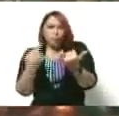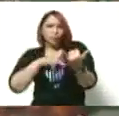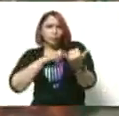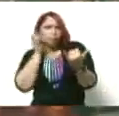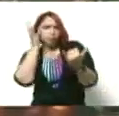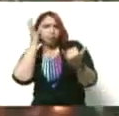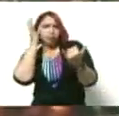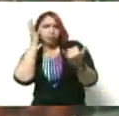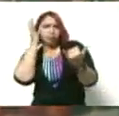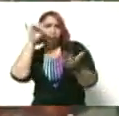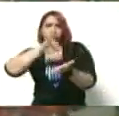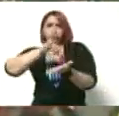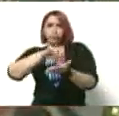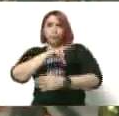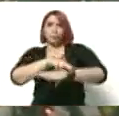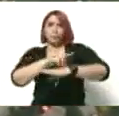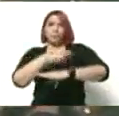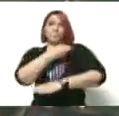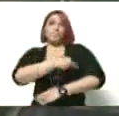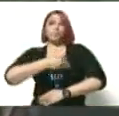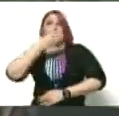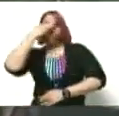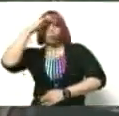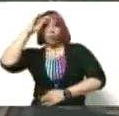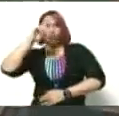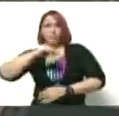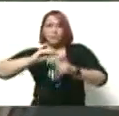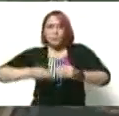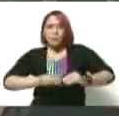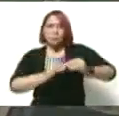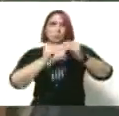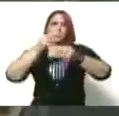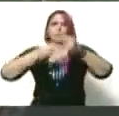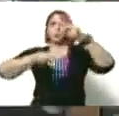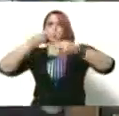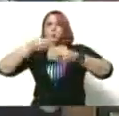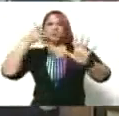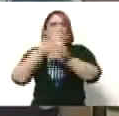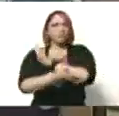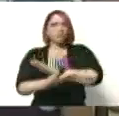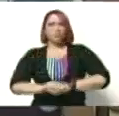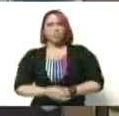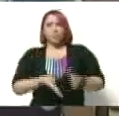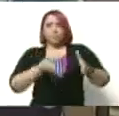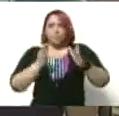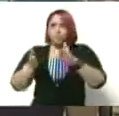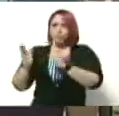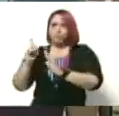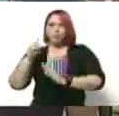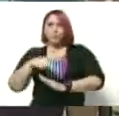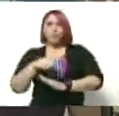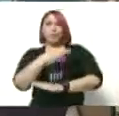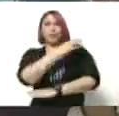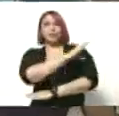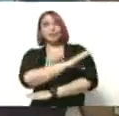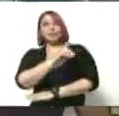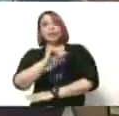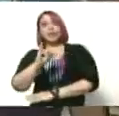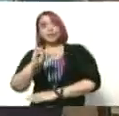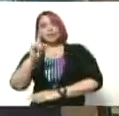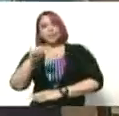residencia médica de la misión cubana y rehabilitamos también lo que tiene que ver con las instalaciones del ambulatorio lo hemos dotado de